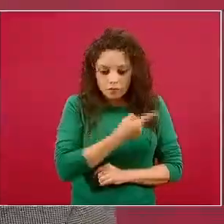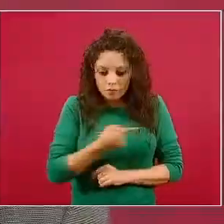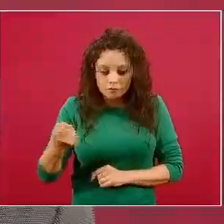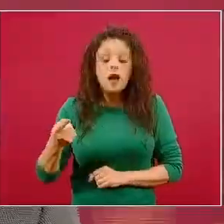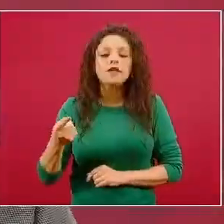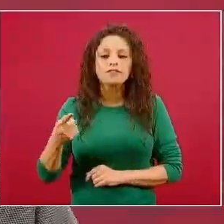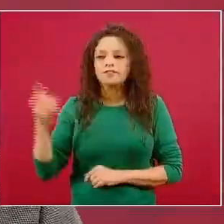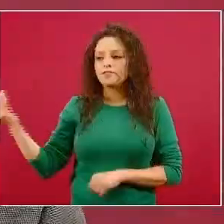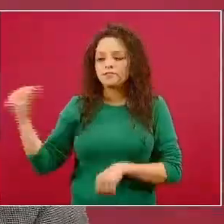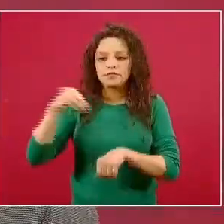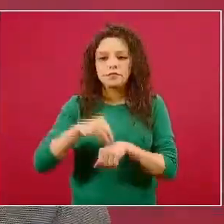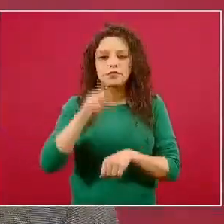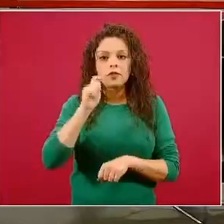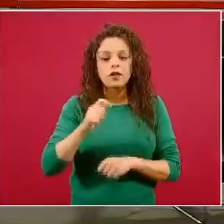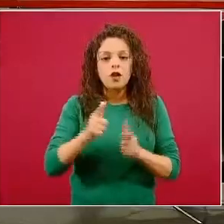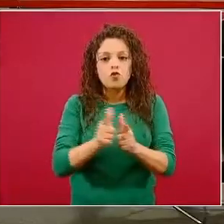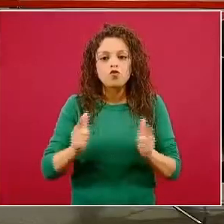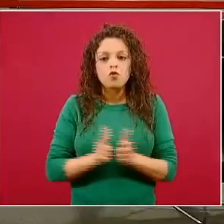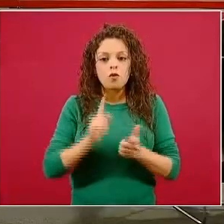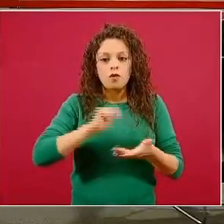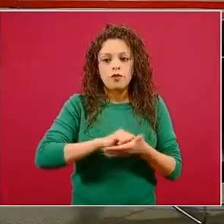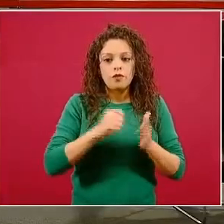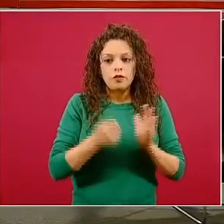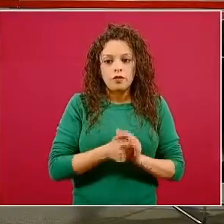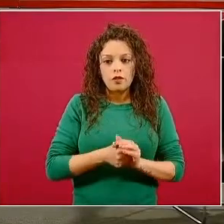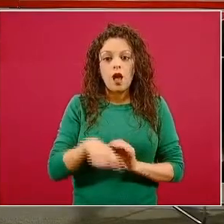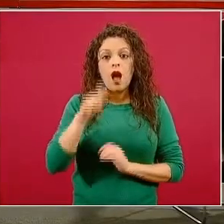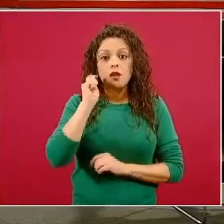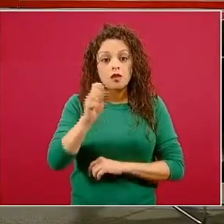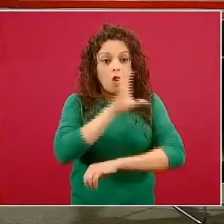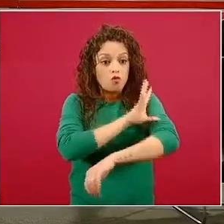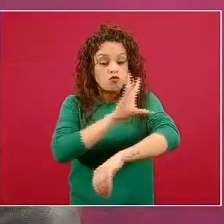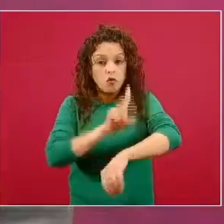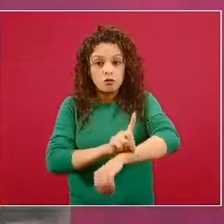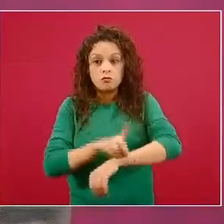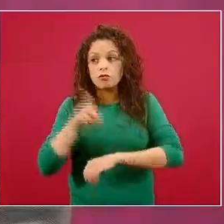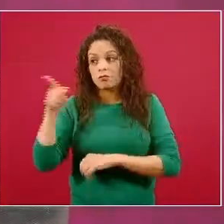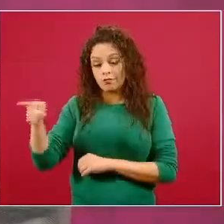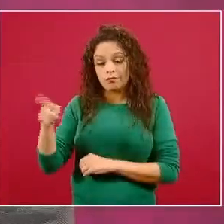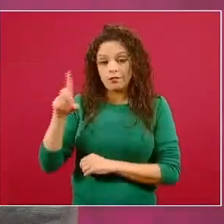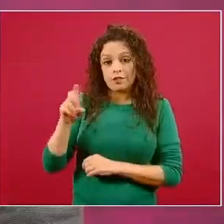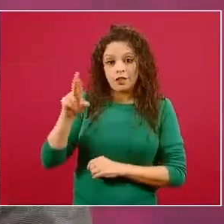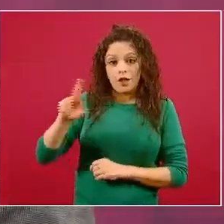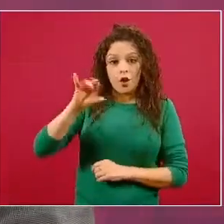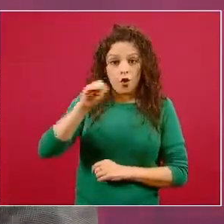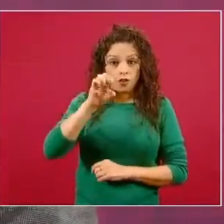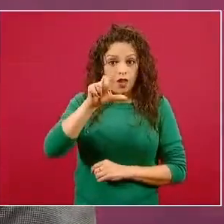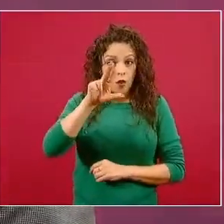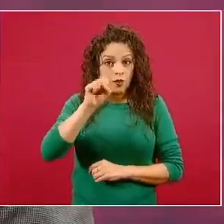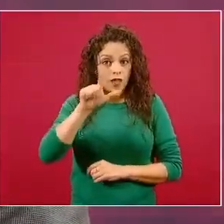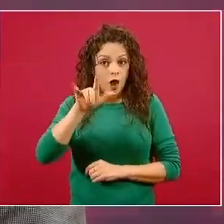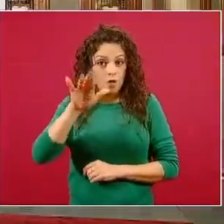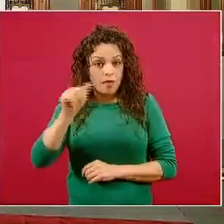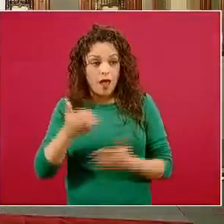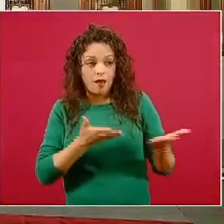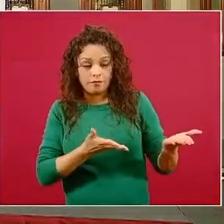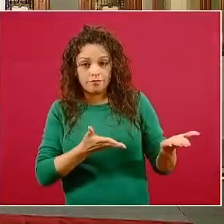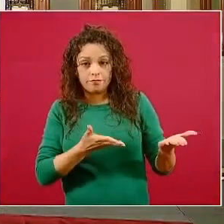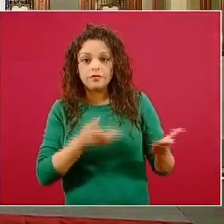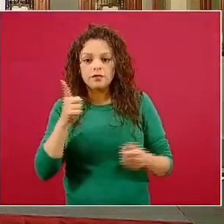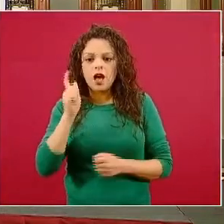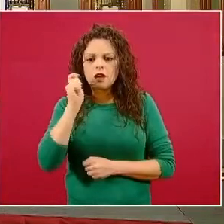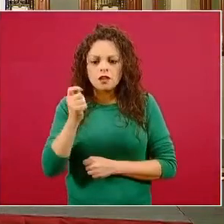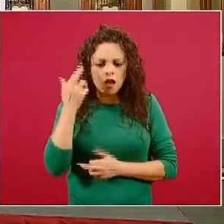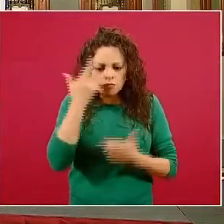técnico, en nuestro caso coordinado por el doctor José Luis Salomía, que estuvo rastreando lo que se había hecho y lo que no se había